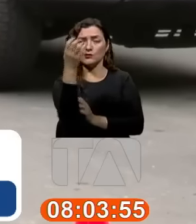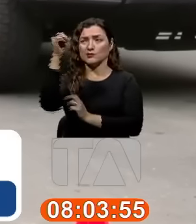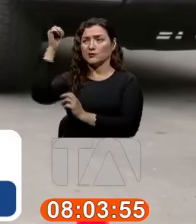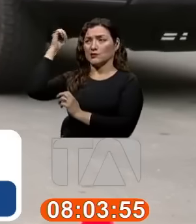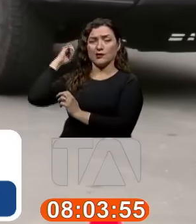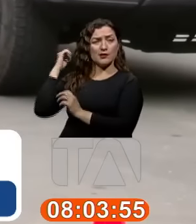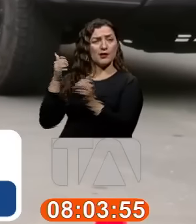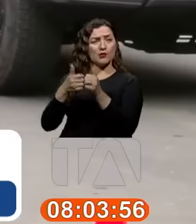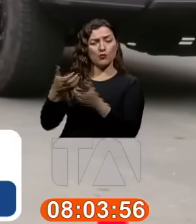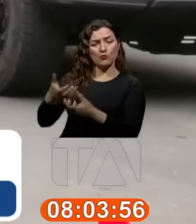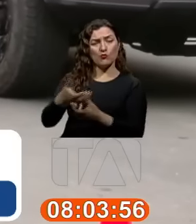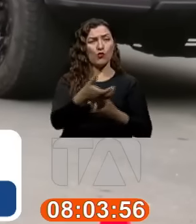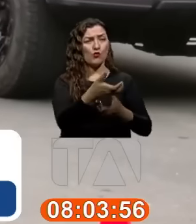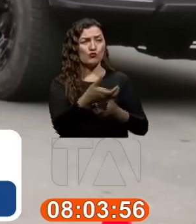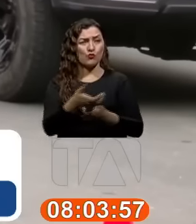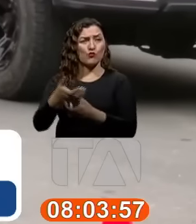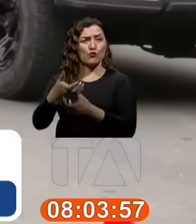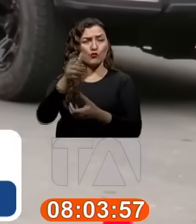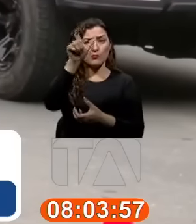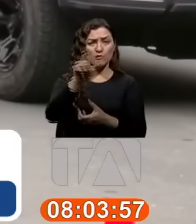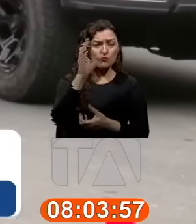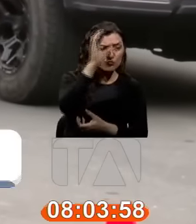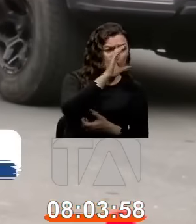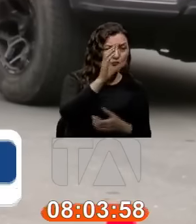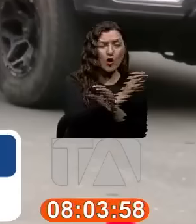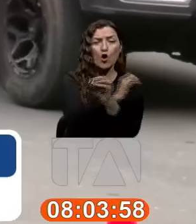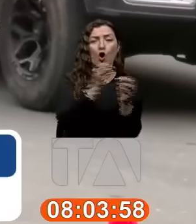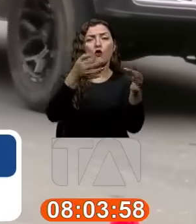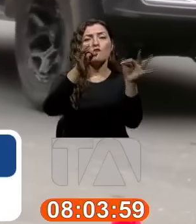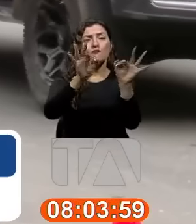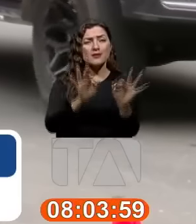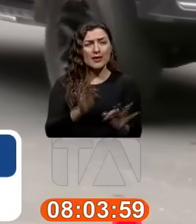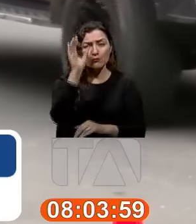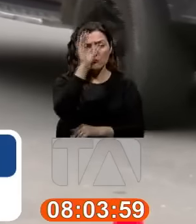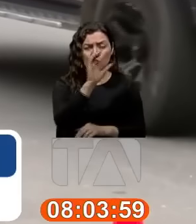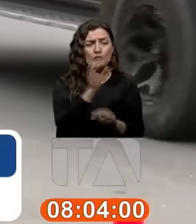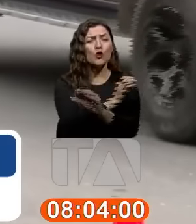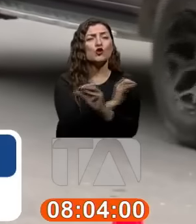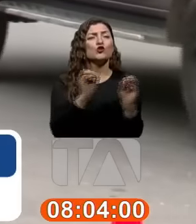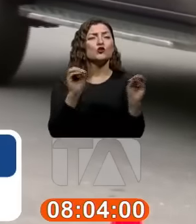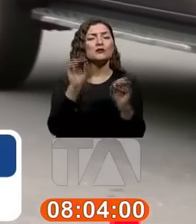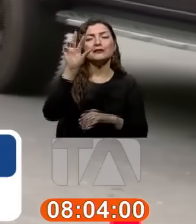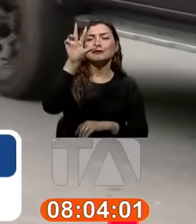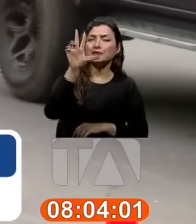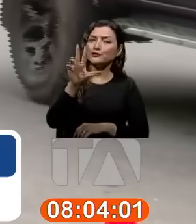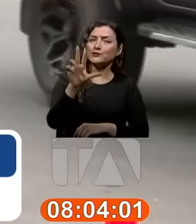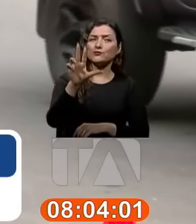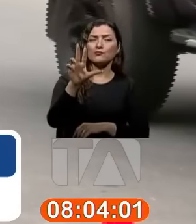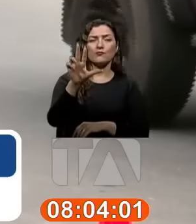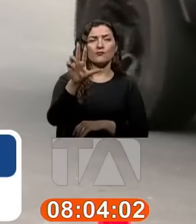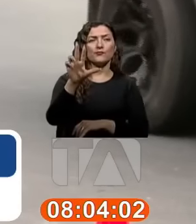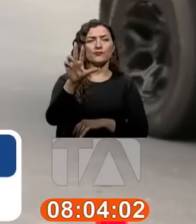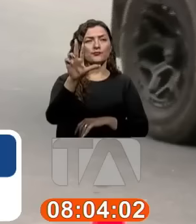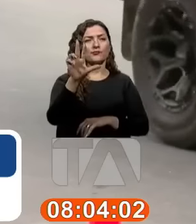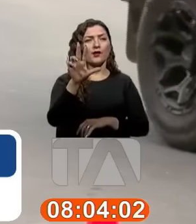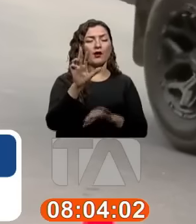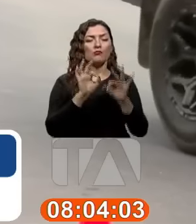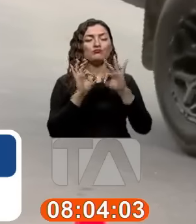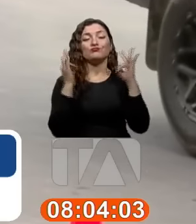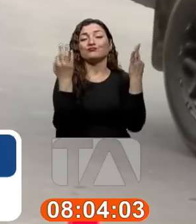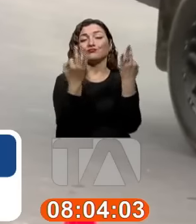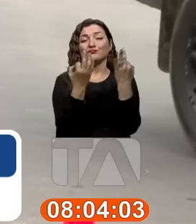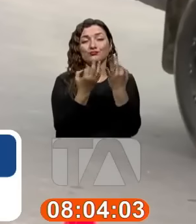el Cuerpo de Bomberos, un desaparecido que está oficialmente reportado y otros tres que, bueno, según los